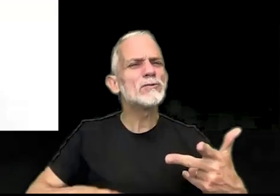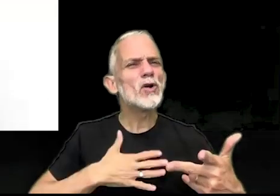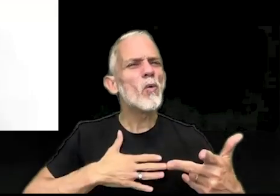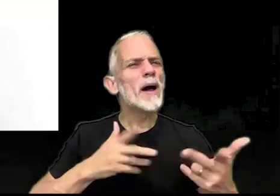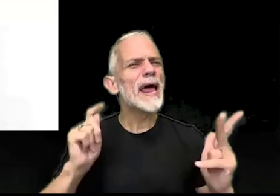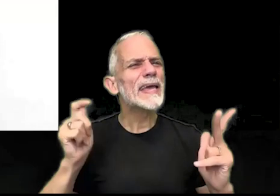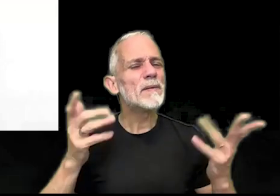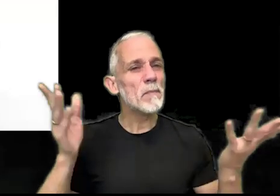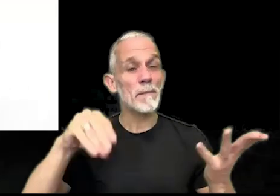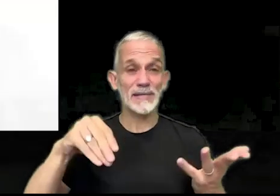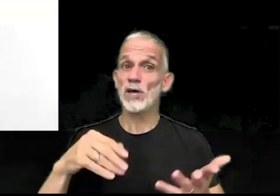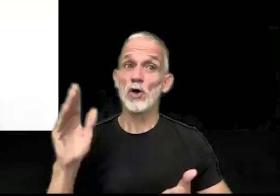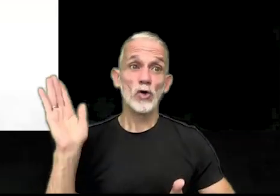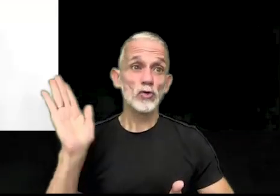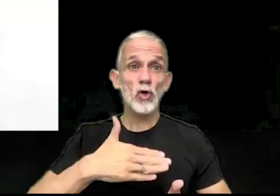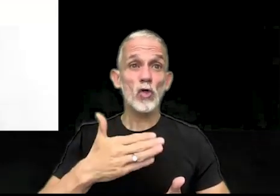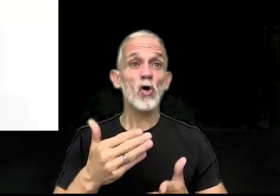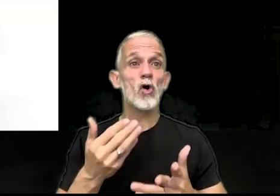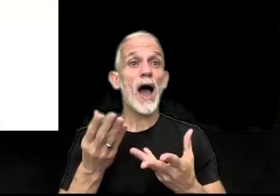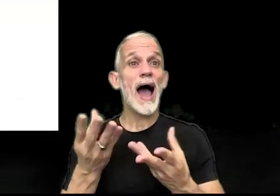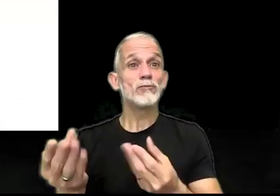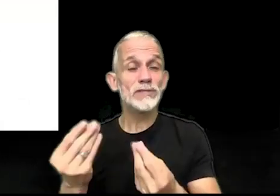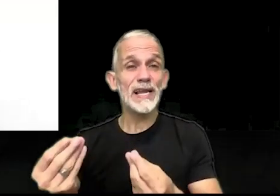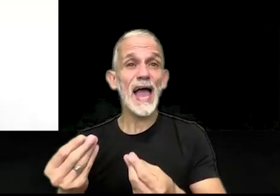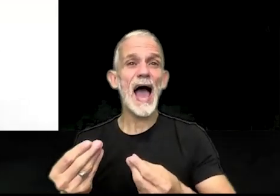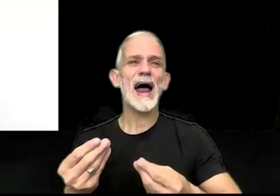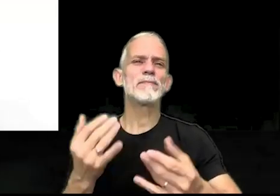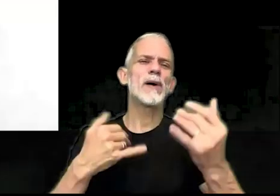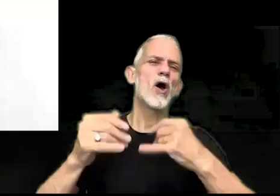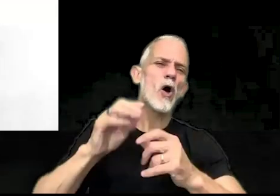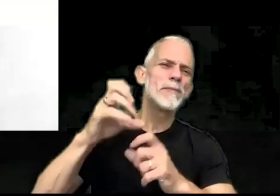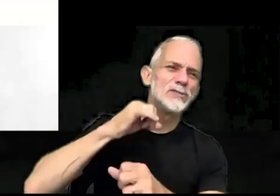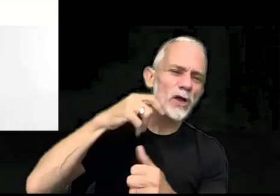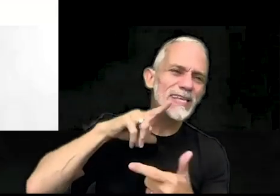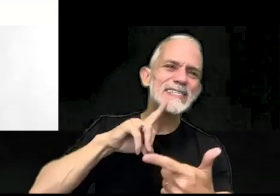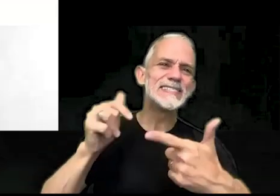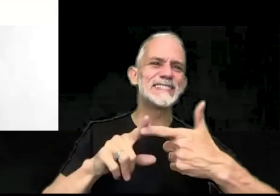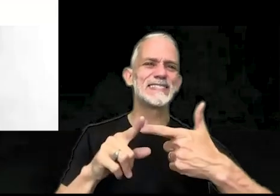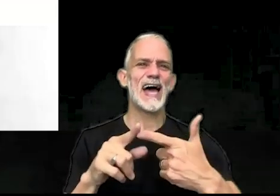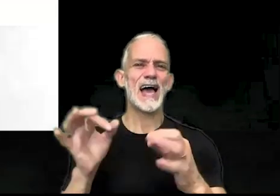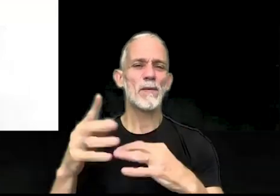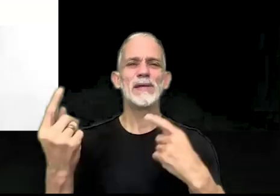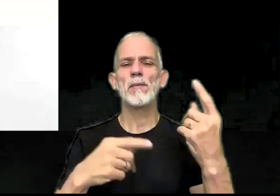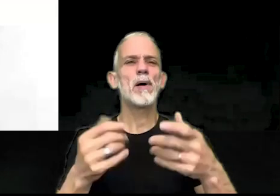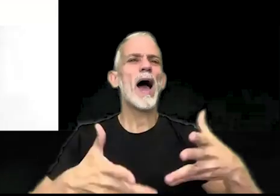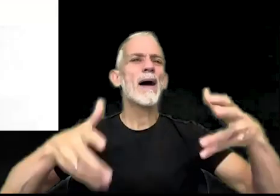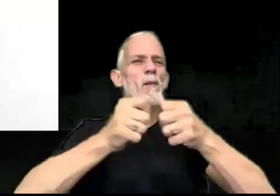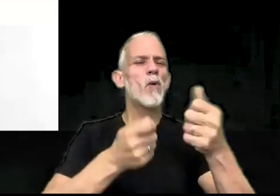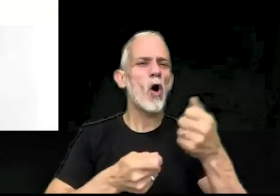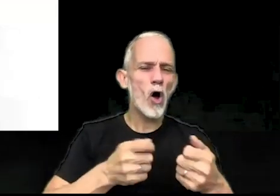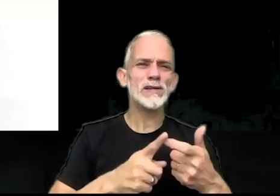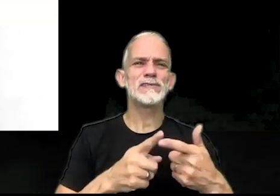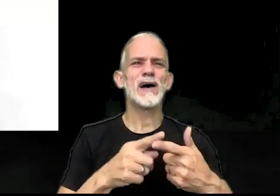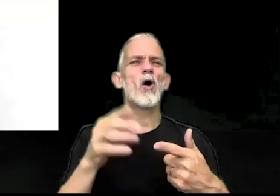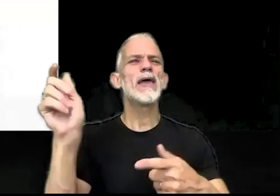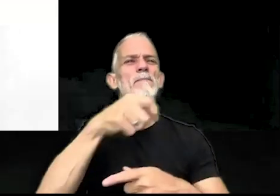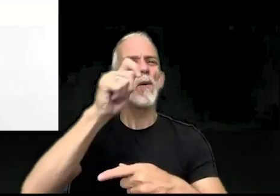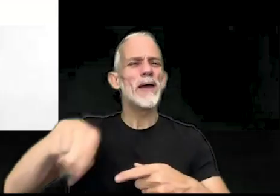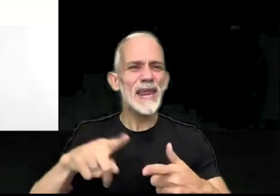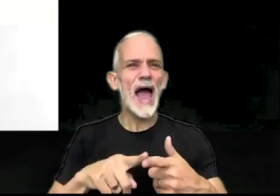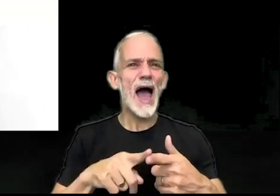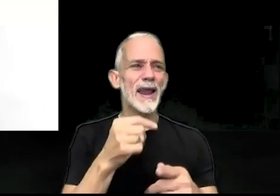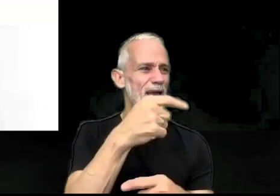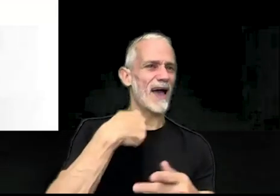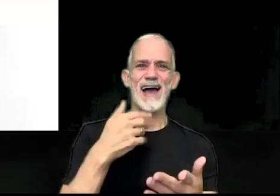humana. Todo auxiliar, comisionista, consignatario, agente de bolsa, corredor inmobiliario,